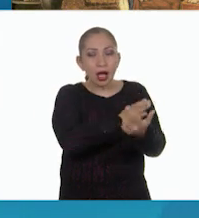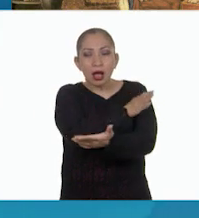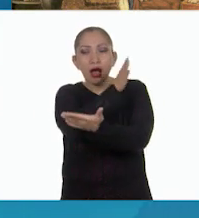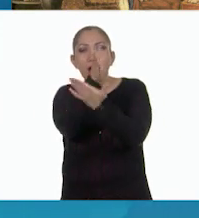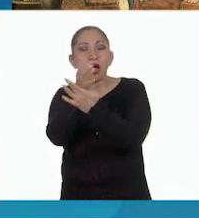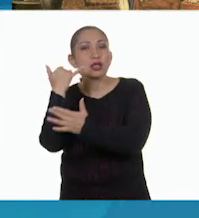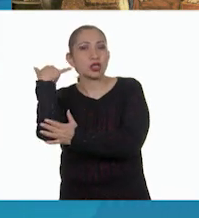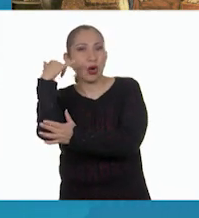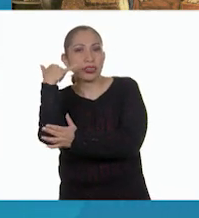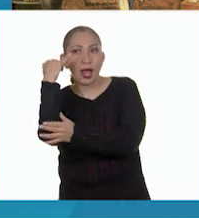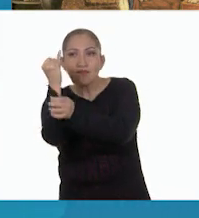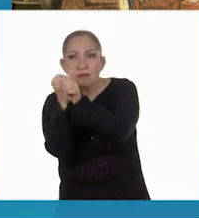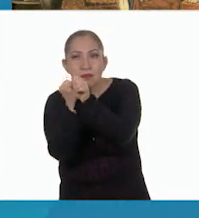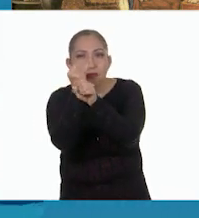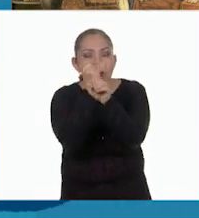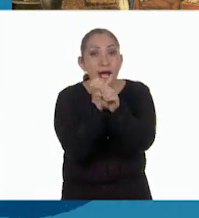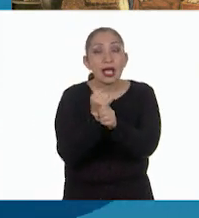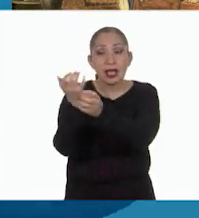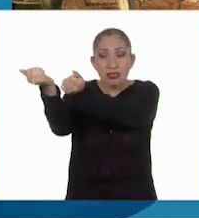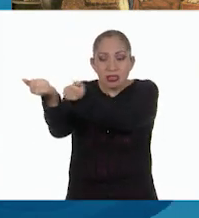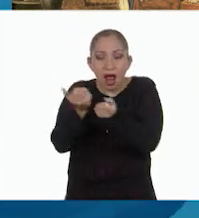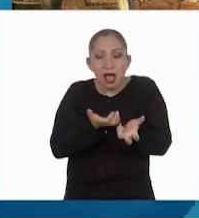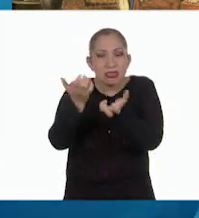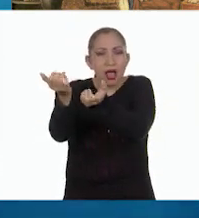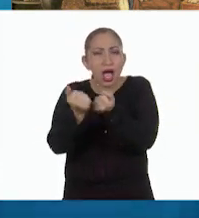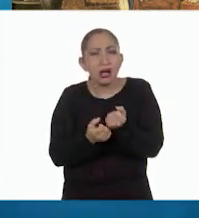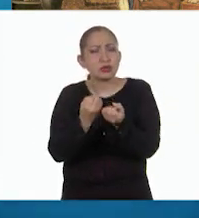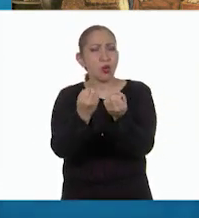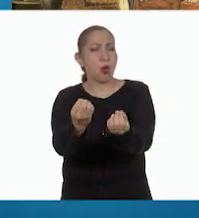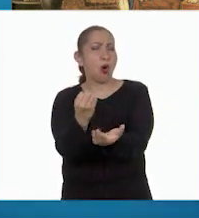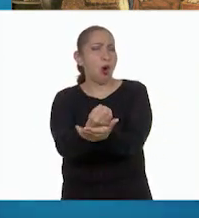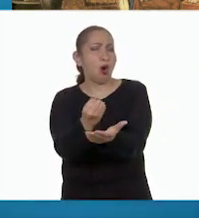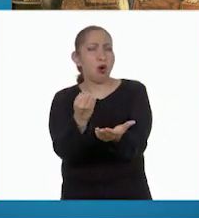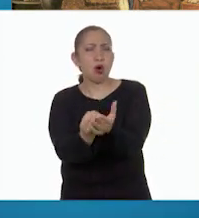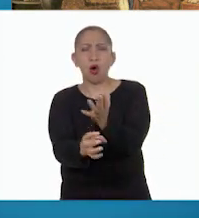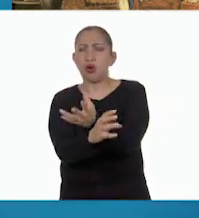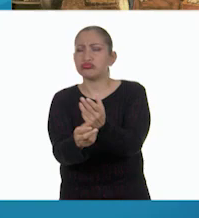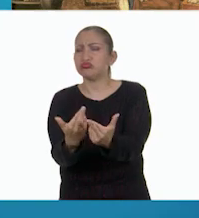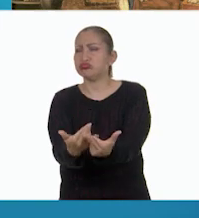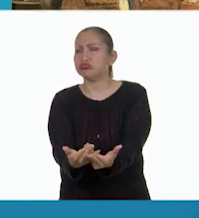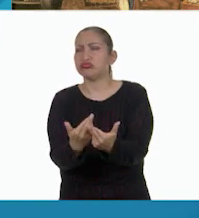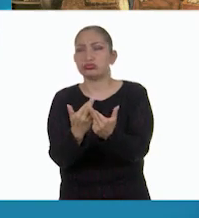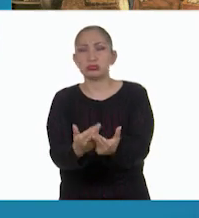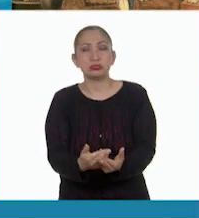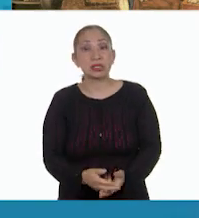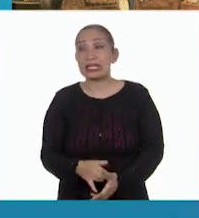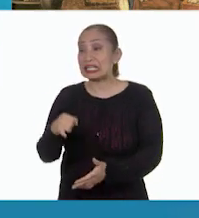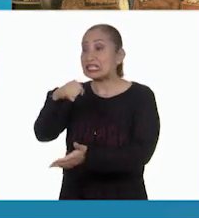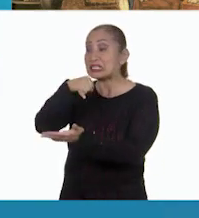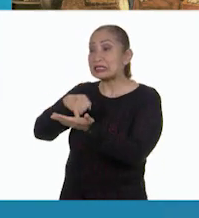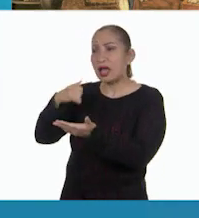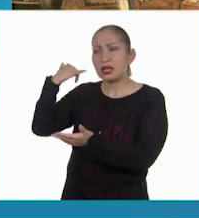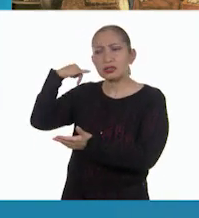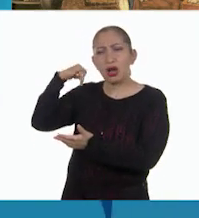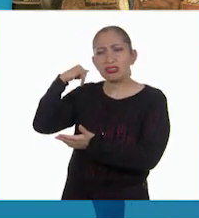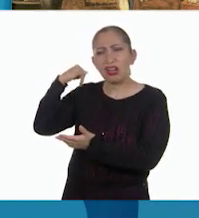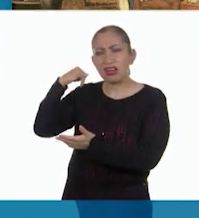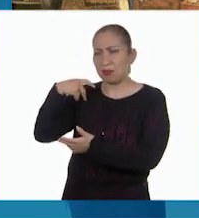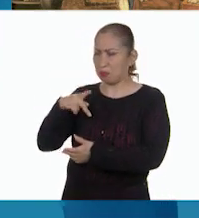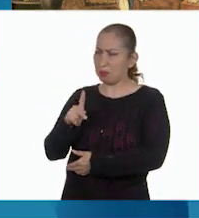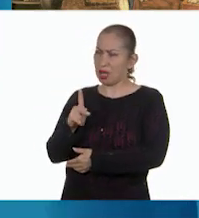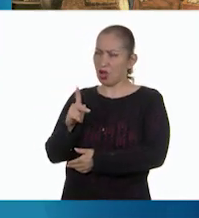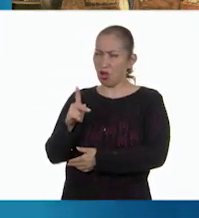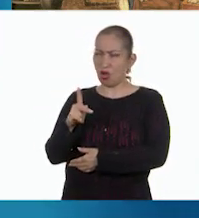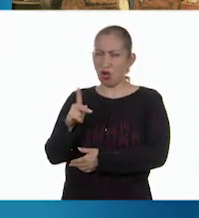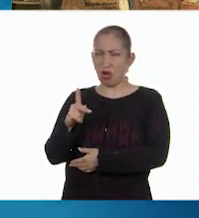Yucatán y traer de regreso cuanta riqueza pudieran. ¿Isla de Yucatán? Maestra, pero Yucatán